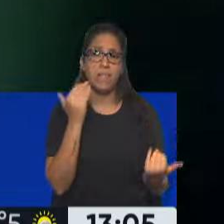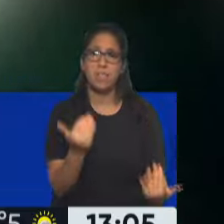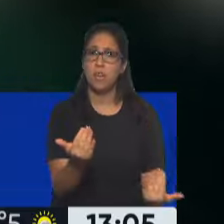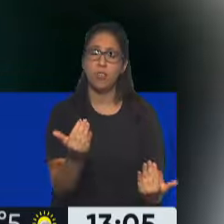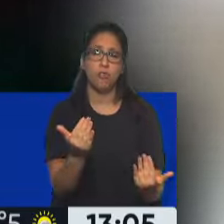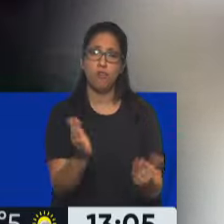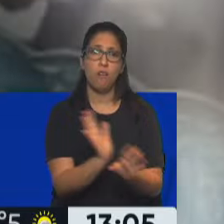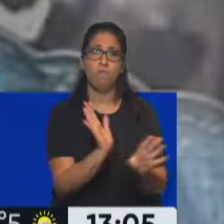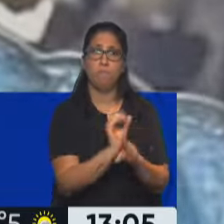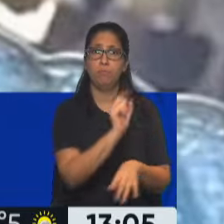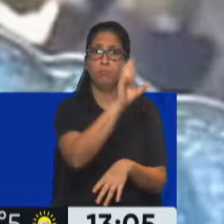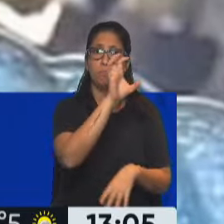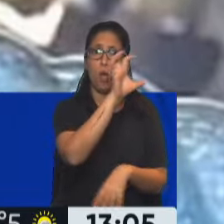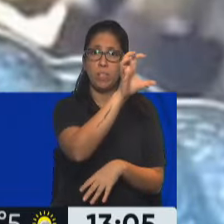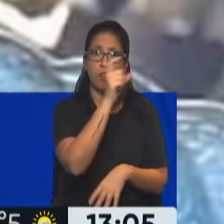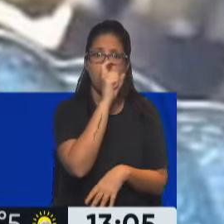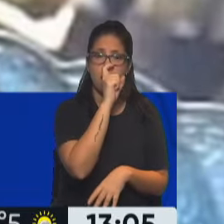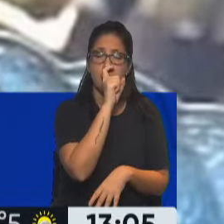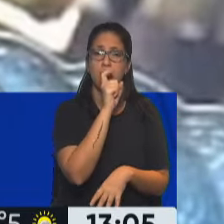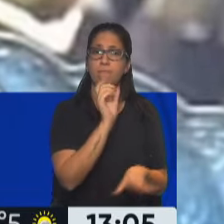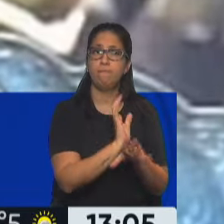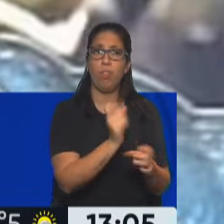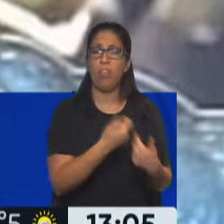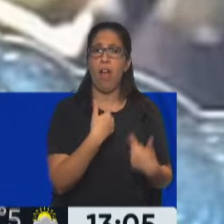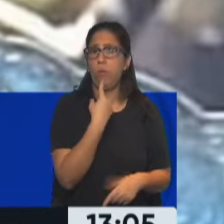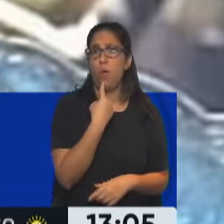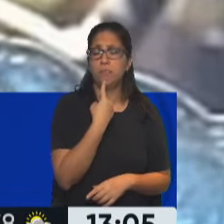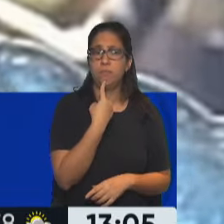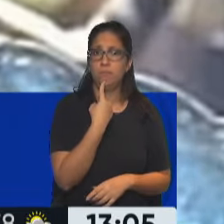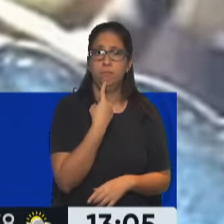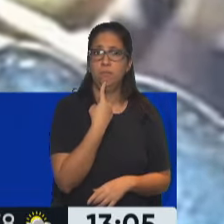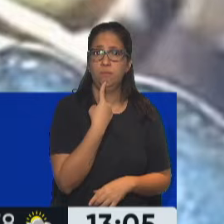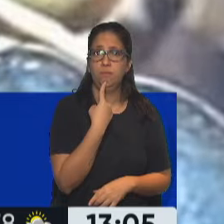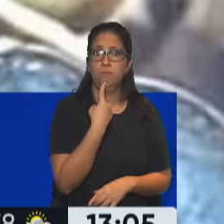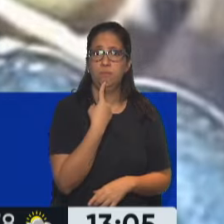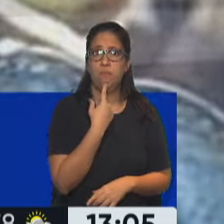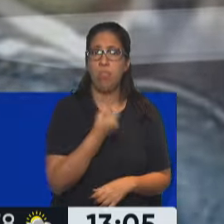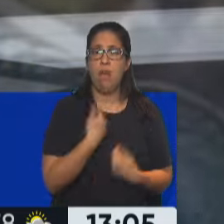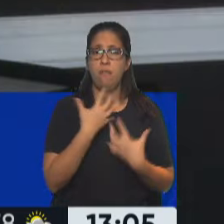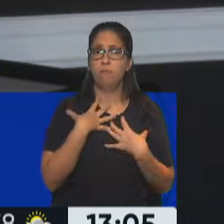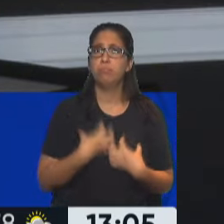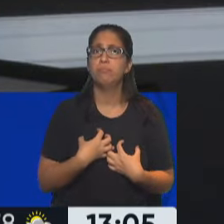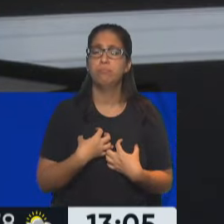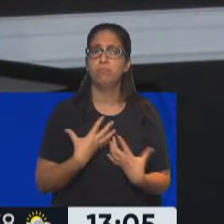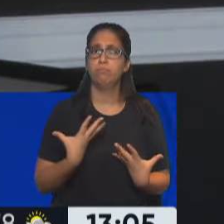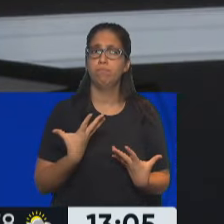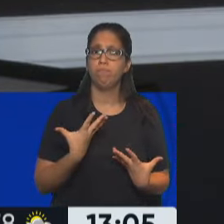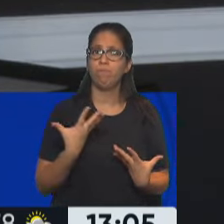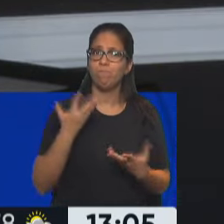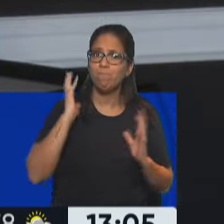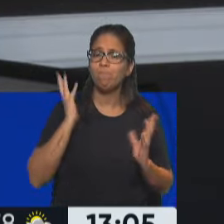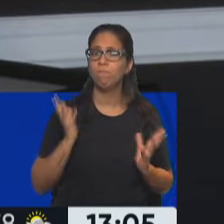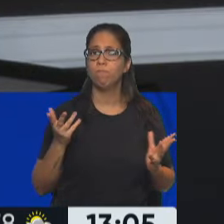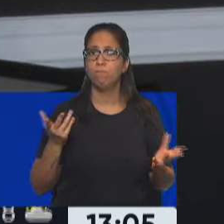deja este un poco con muchas dudas eh un poco disgustados creo